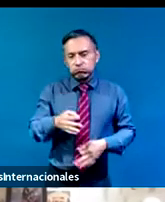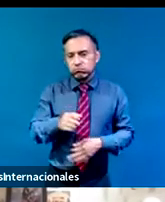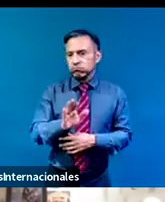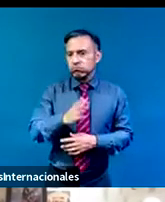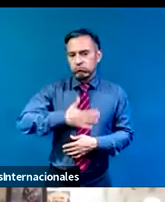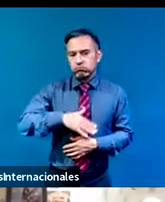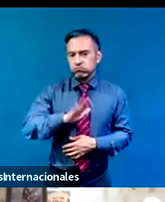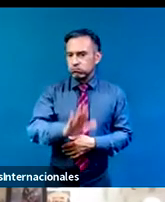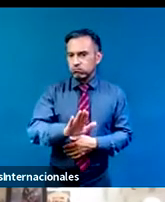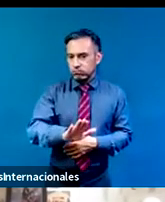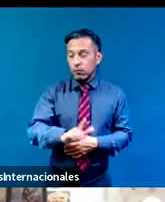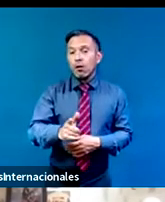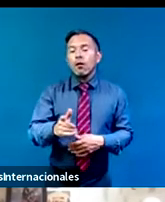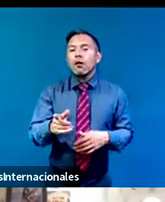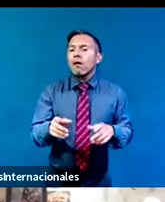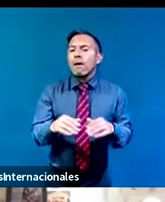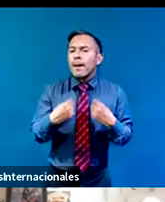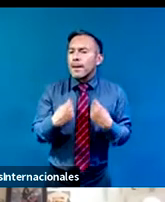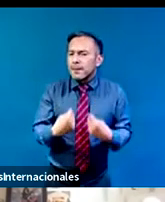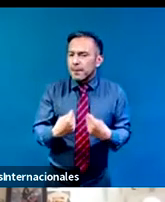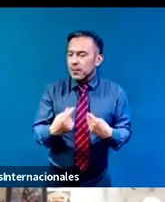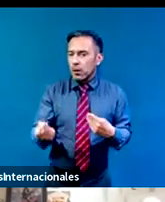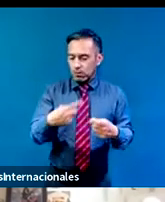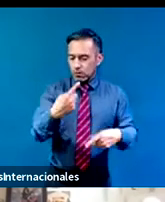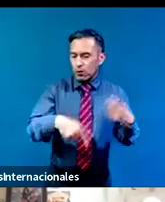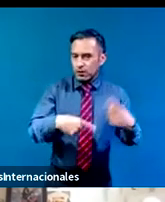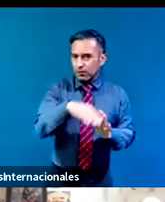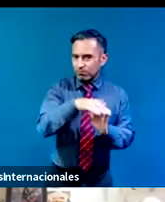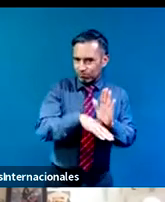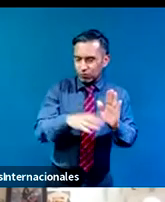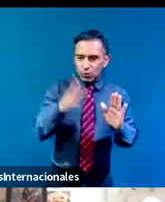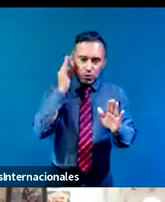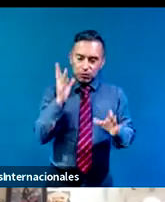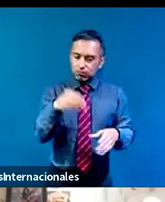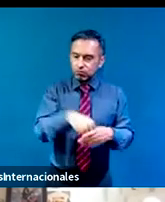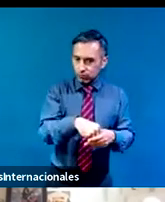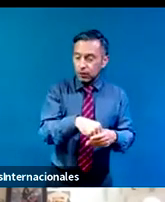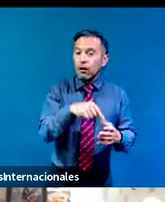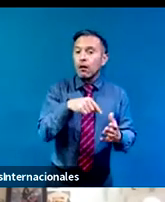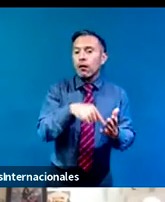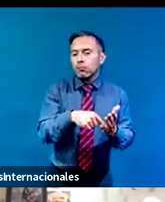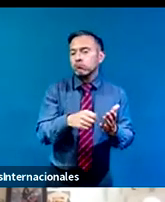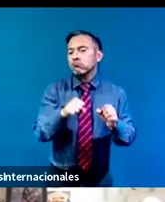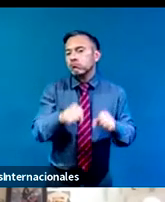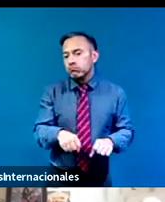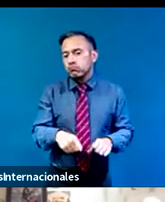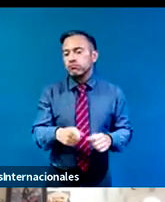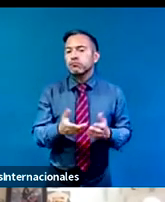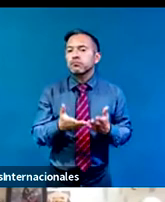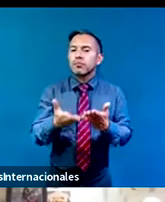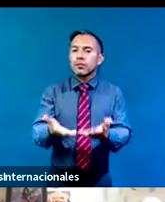una política pública incluyente que les dé estas capacidades que necesitan para